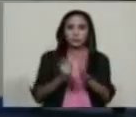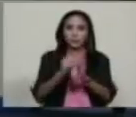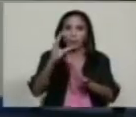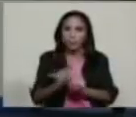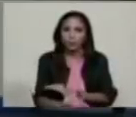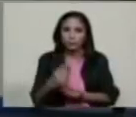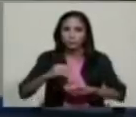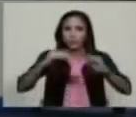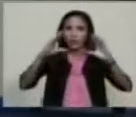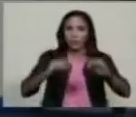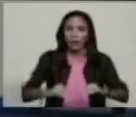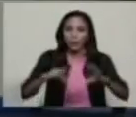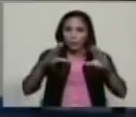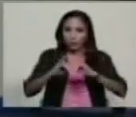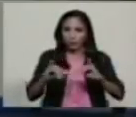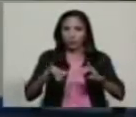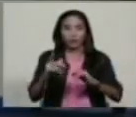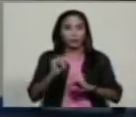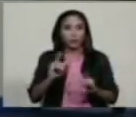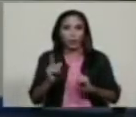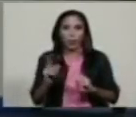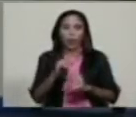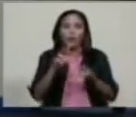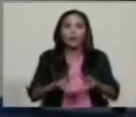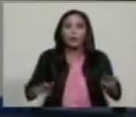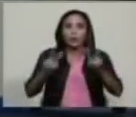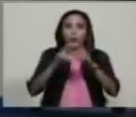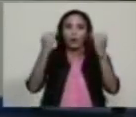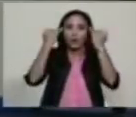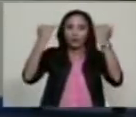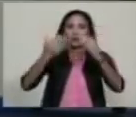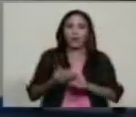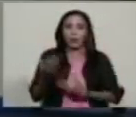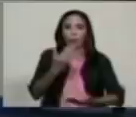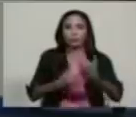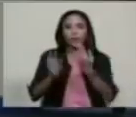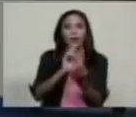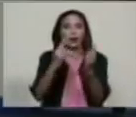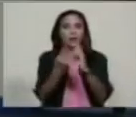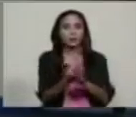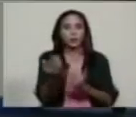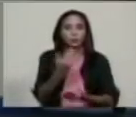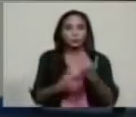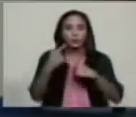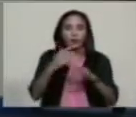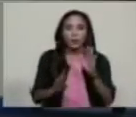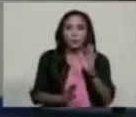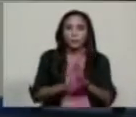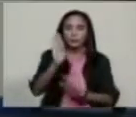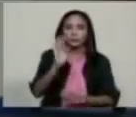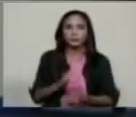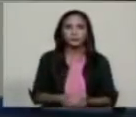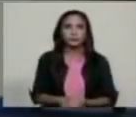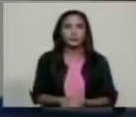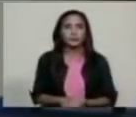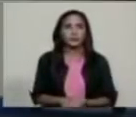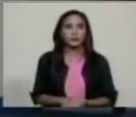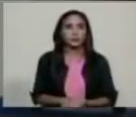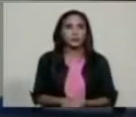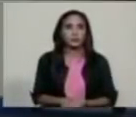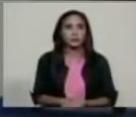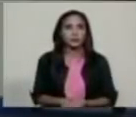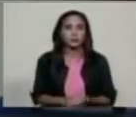son valores, la economía son ideas, la economía son formas de relación. La economía estructura